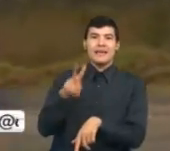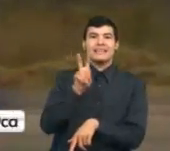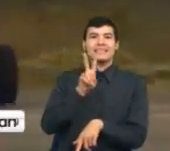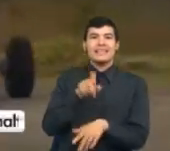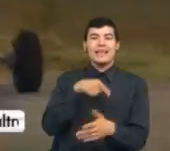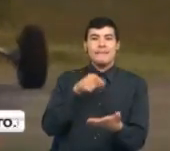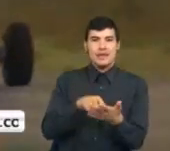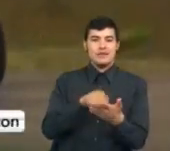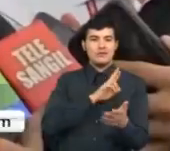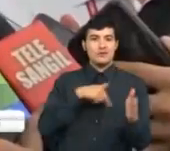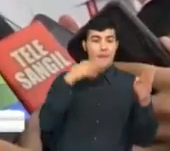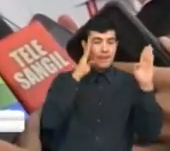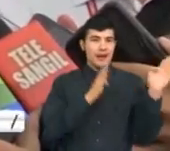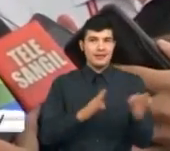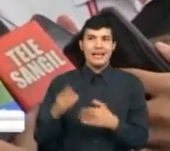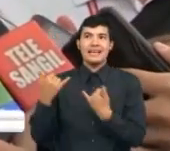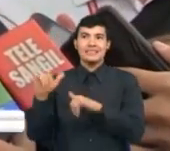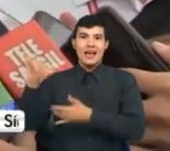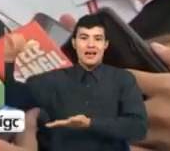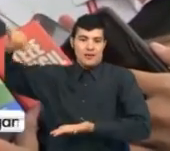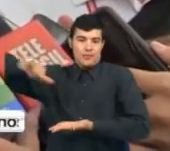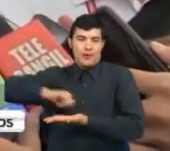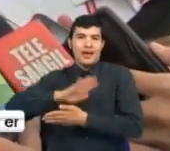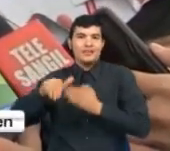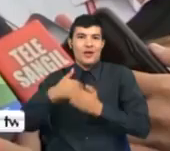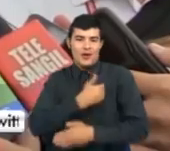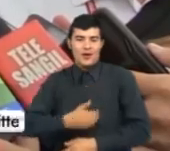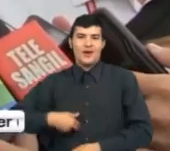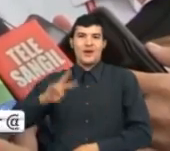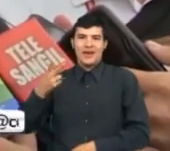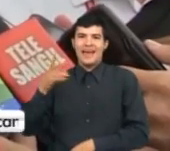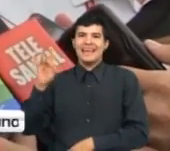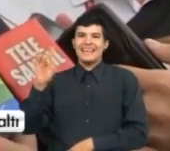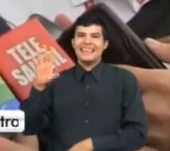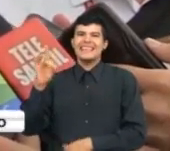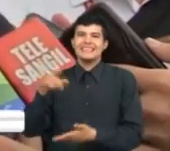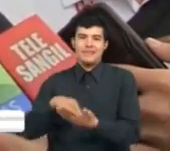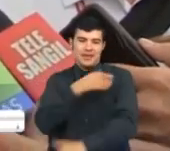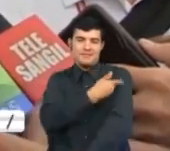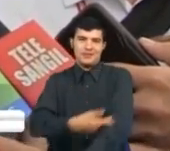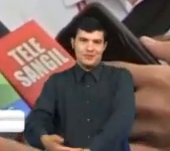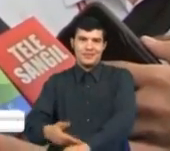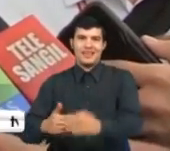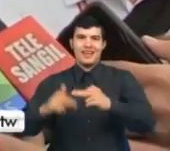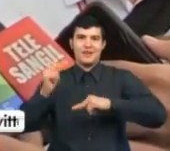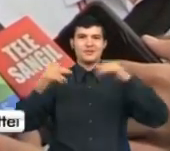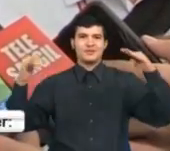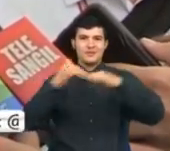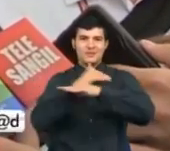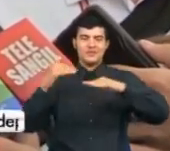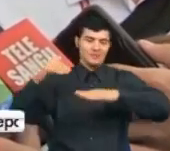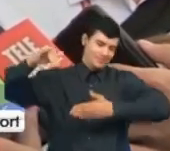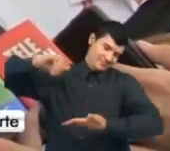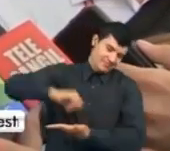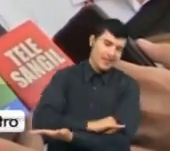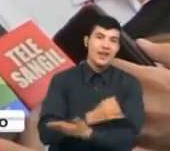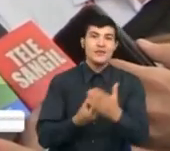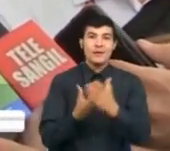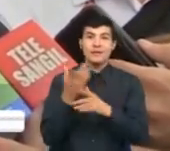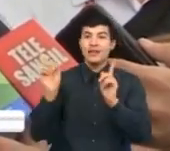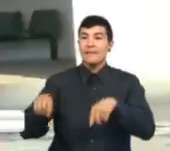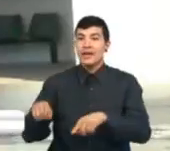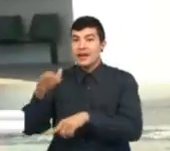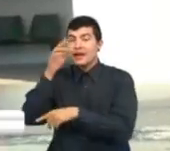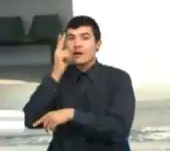con planeación, sino que ya la aeronáutica a través del vicepresidente van a apostar los 15 mil millones de pesos. Lo otro es el compromiso que tenemos del hospital